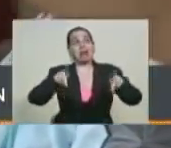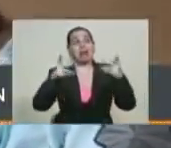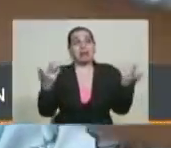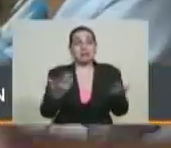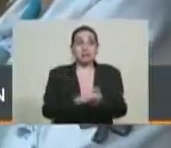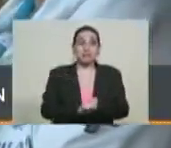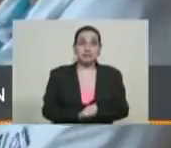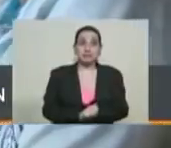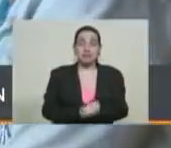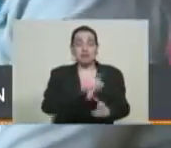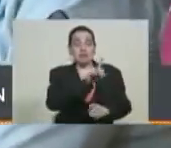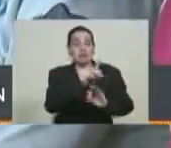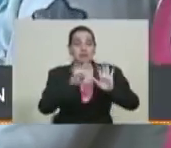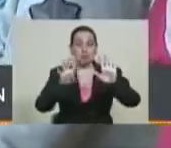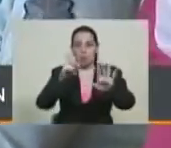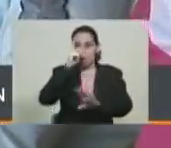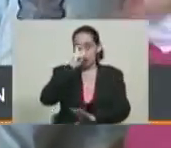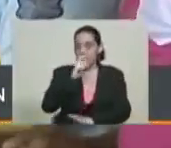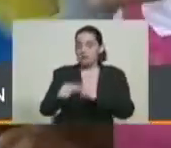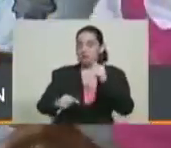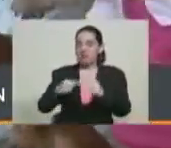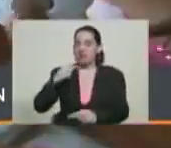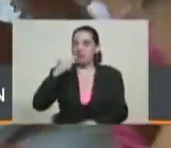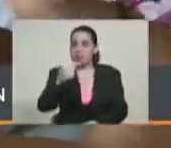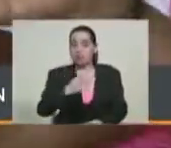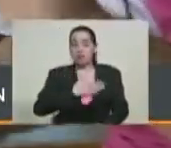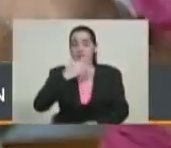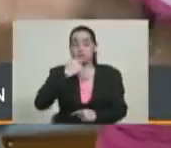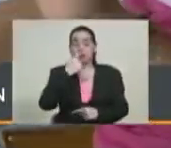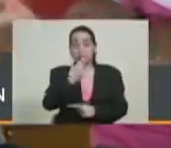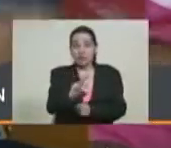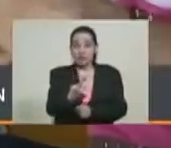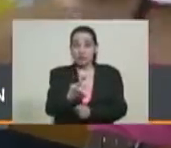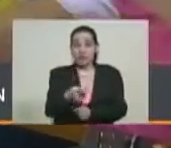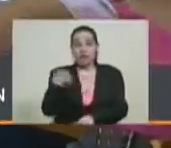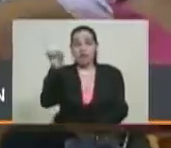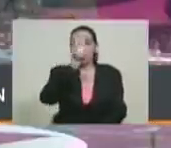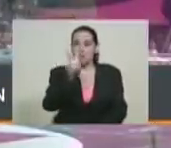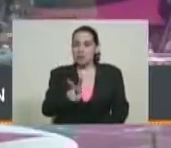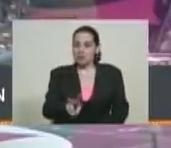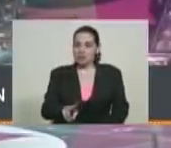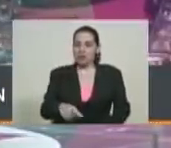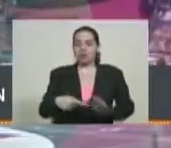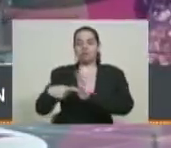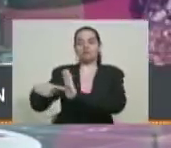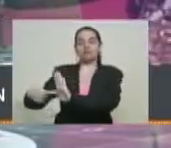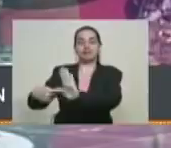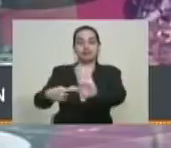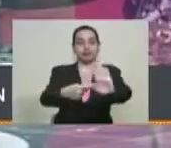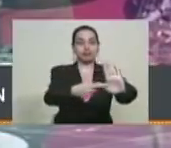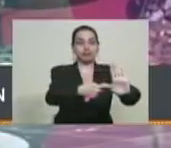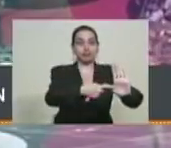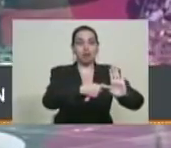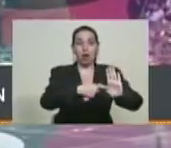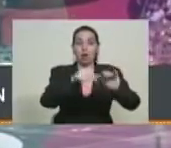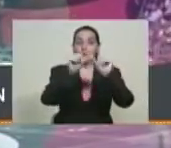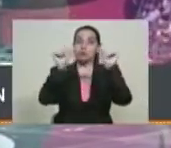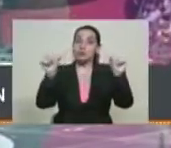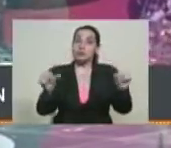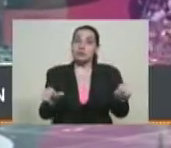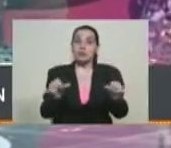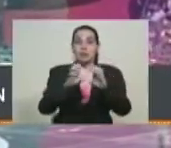19 años después, podemos decir, Venezuela exhibe un sistema